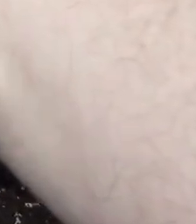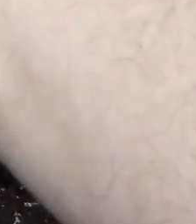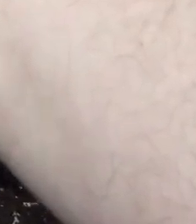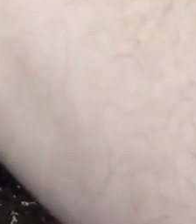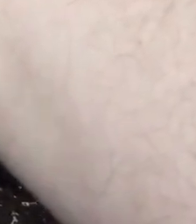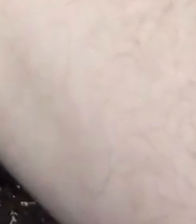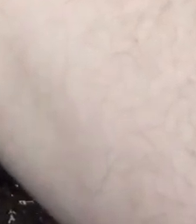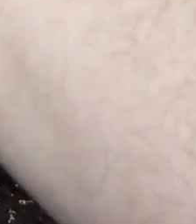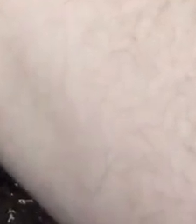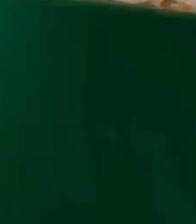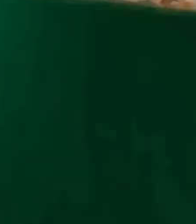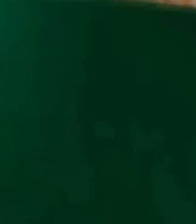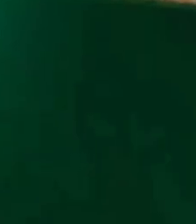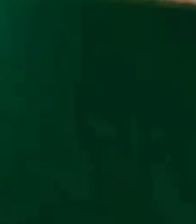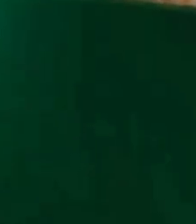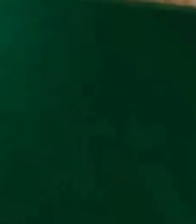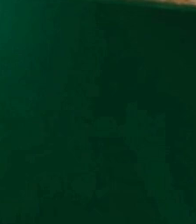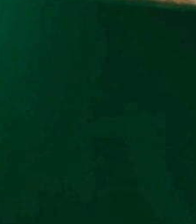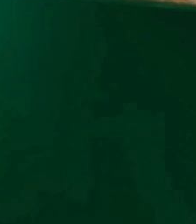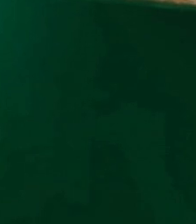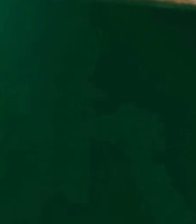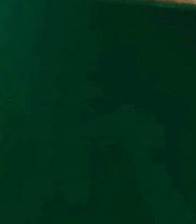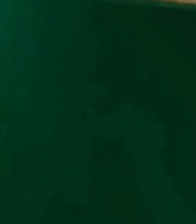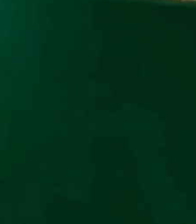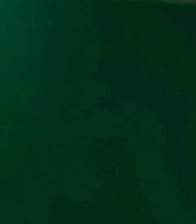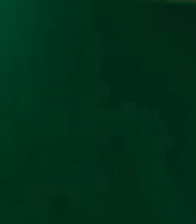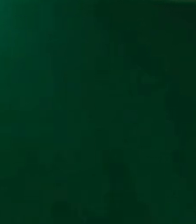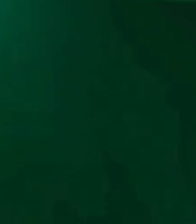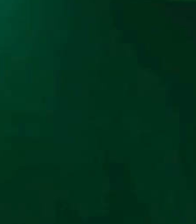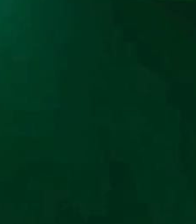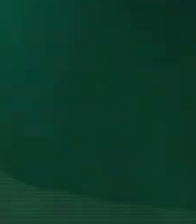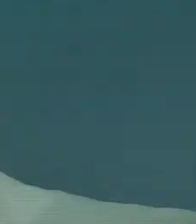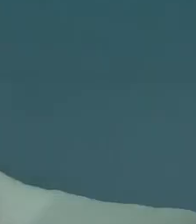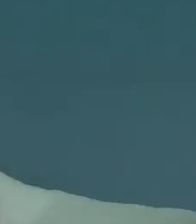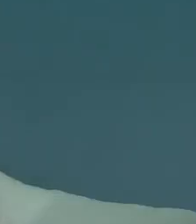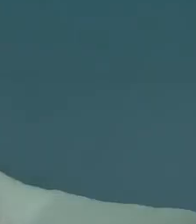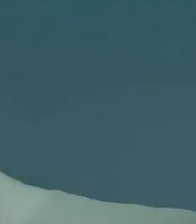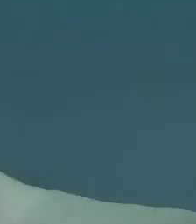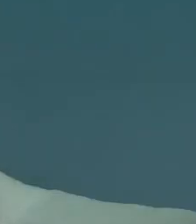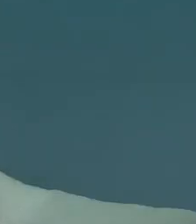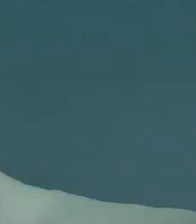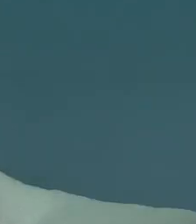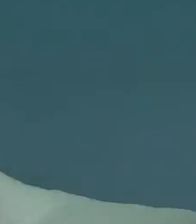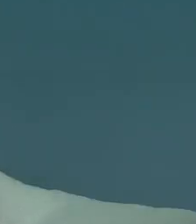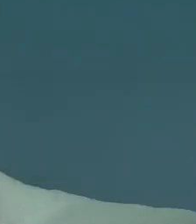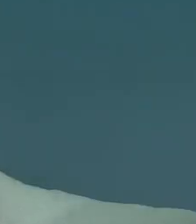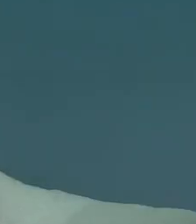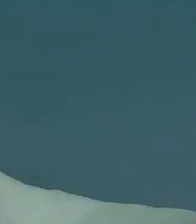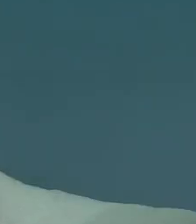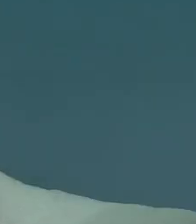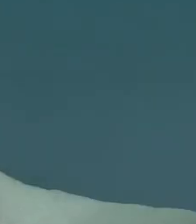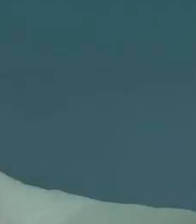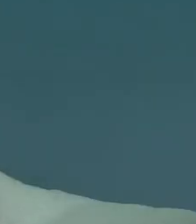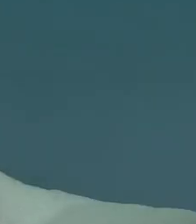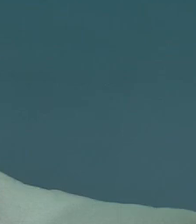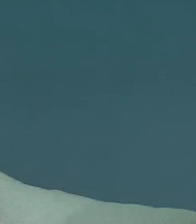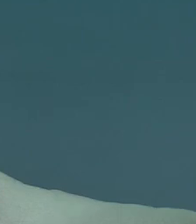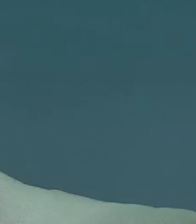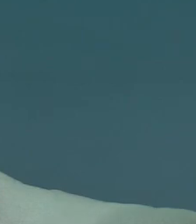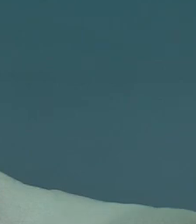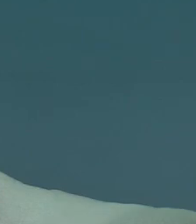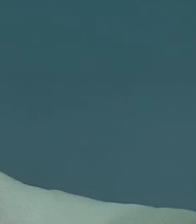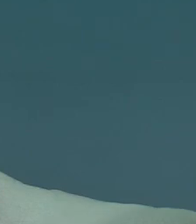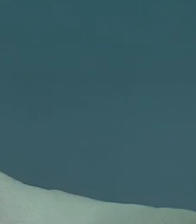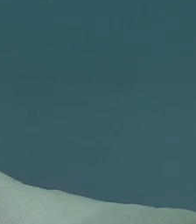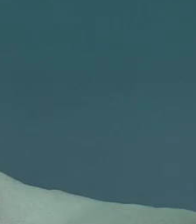compostaje y cómo puede realizarlo desde su hogar. Los esperamos a partir de las 7:30 y hasta